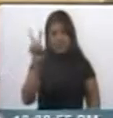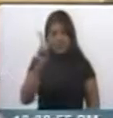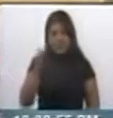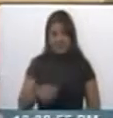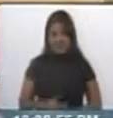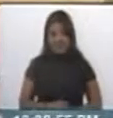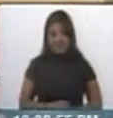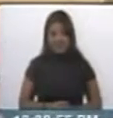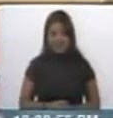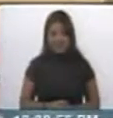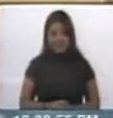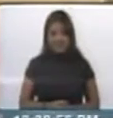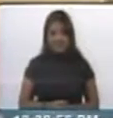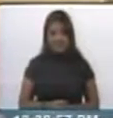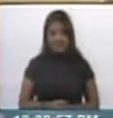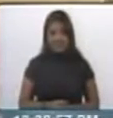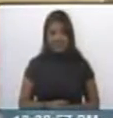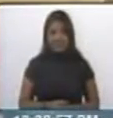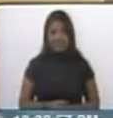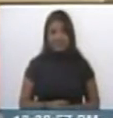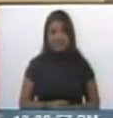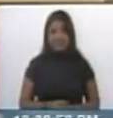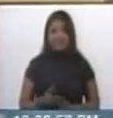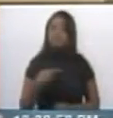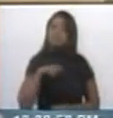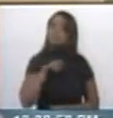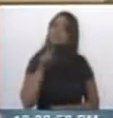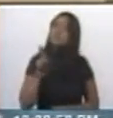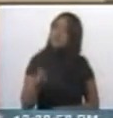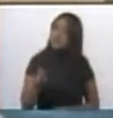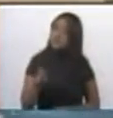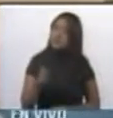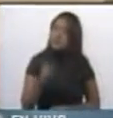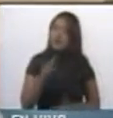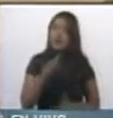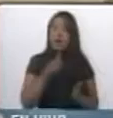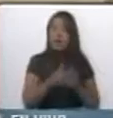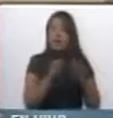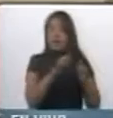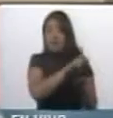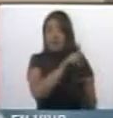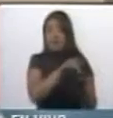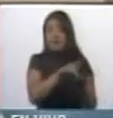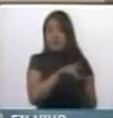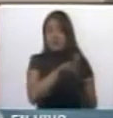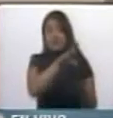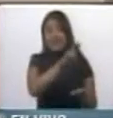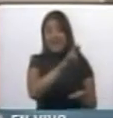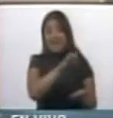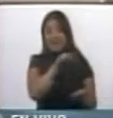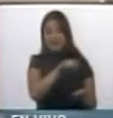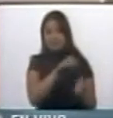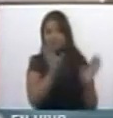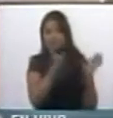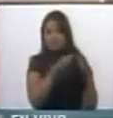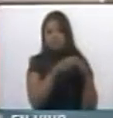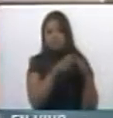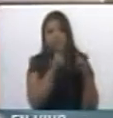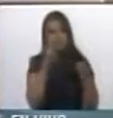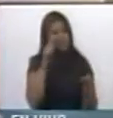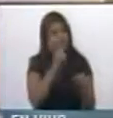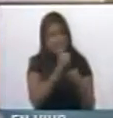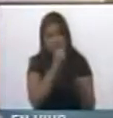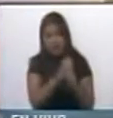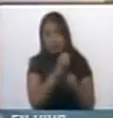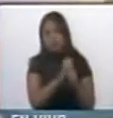Venezuela. Gobernador, tomando en cuenta lo que es el papel que viene jugando el Consejo Nacional Electoral, la valoración, el reconocimiento a ese trabajo que se ha